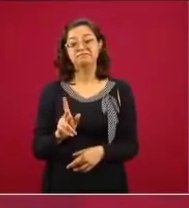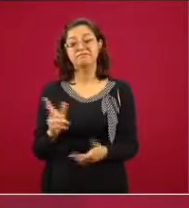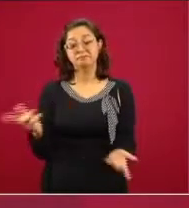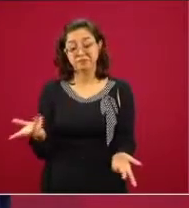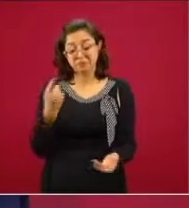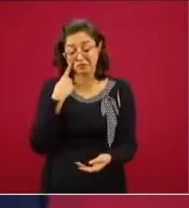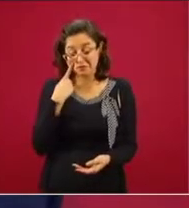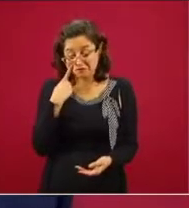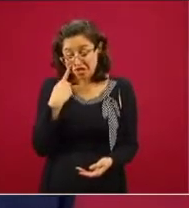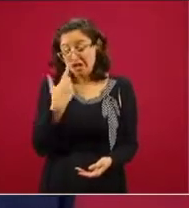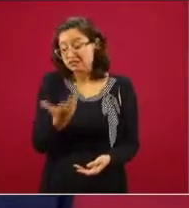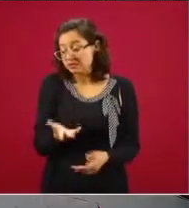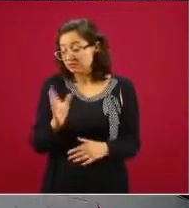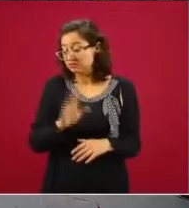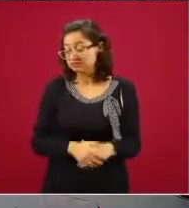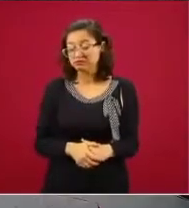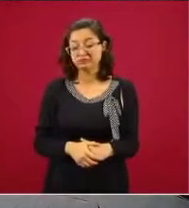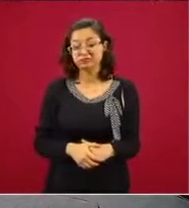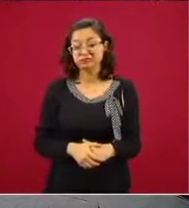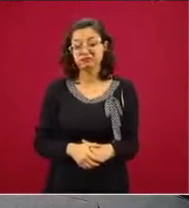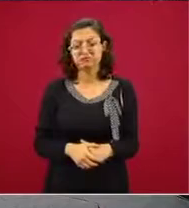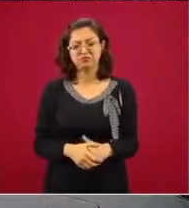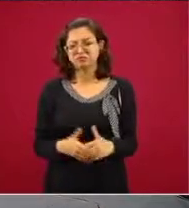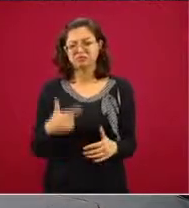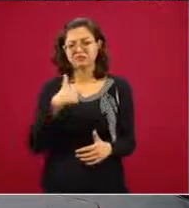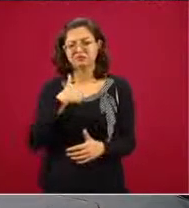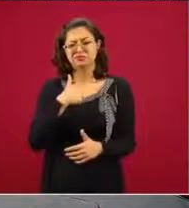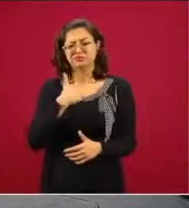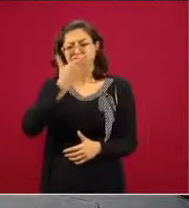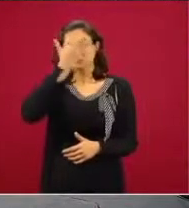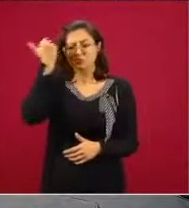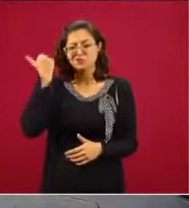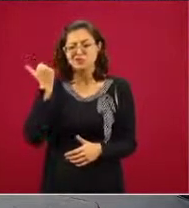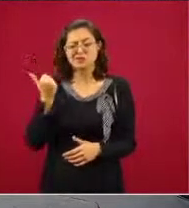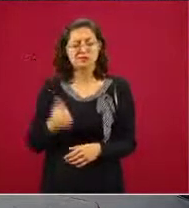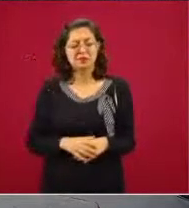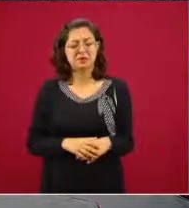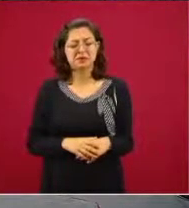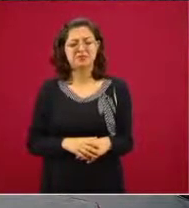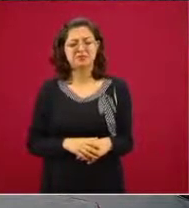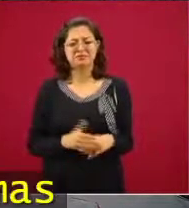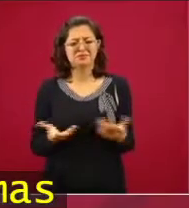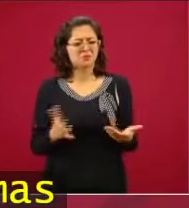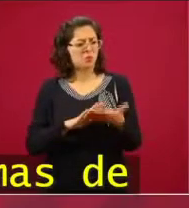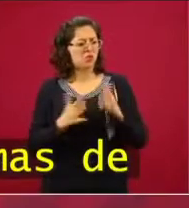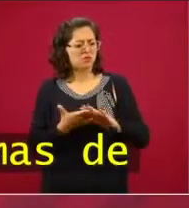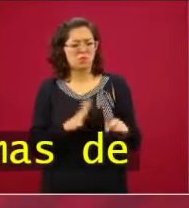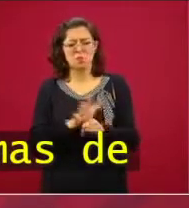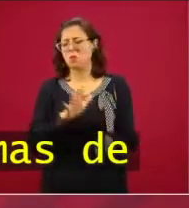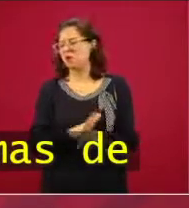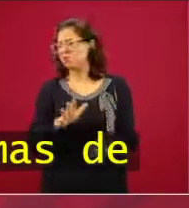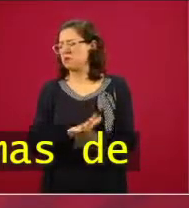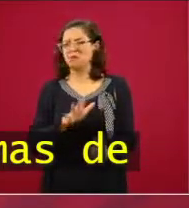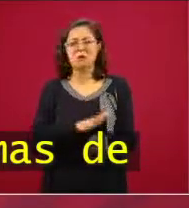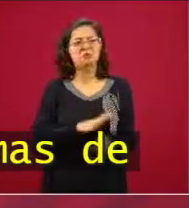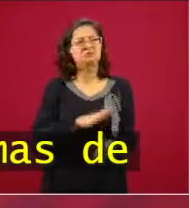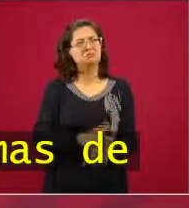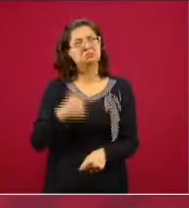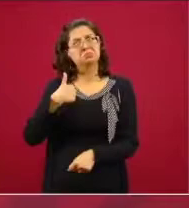Fíjate que ni sabía yo cuál era el motivo, porque pues no tengo problema de conciencia,